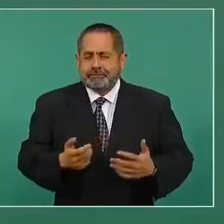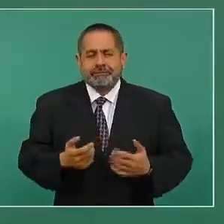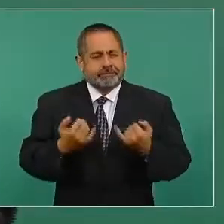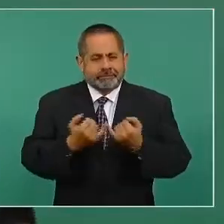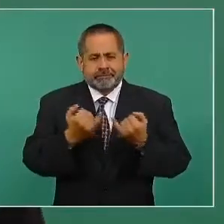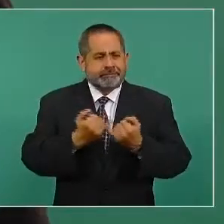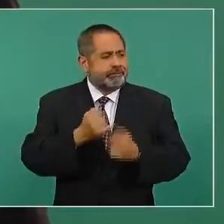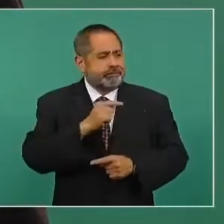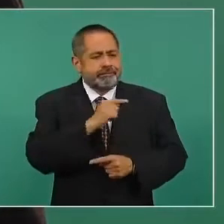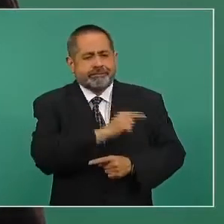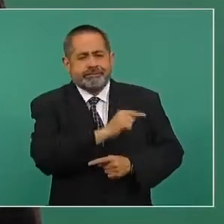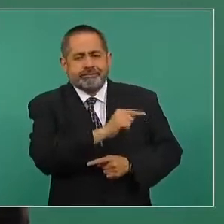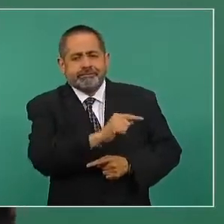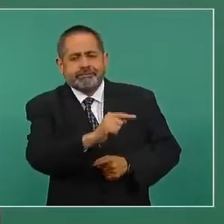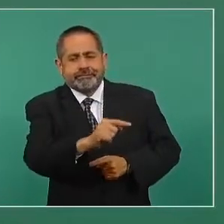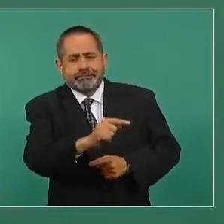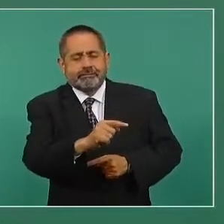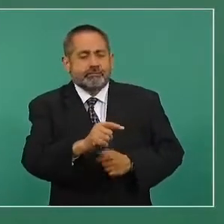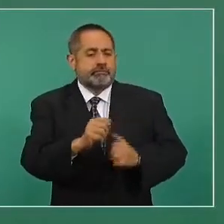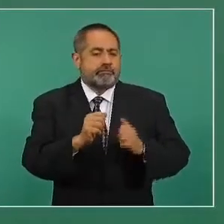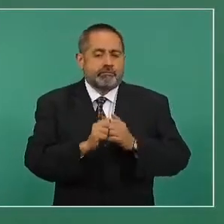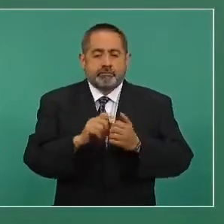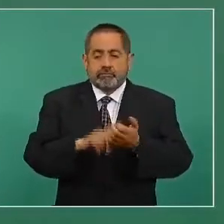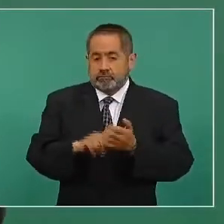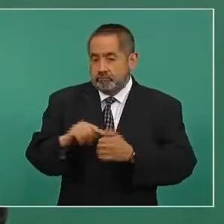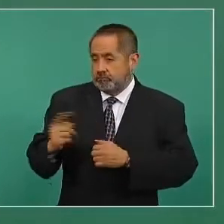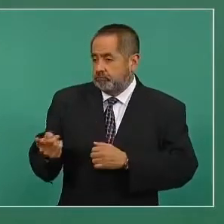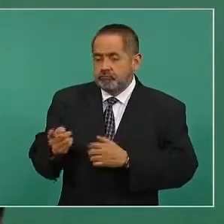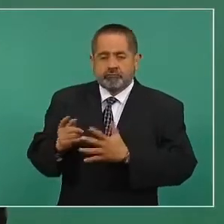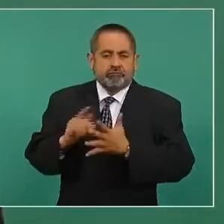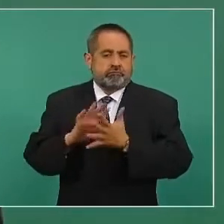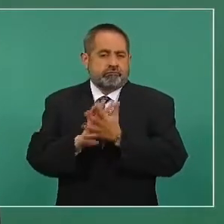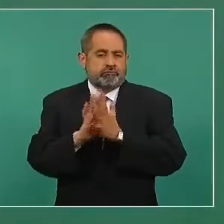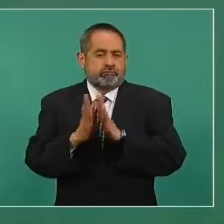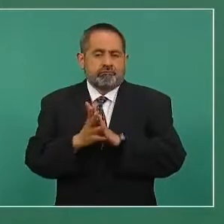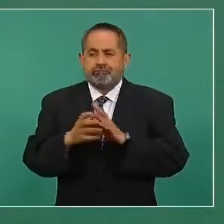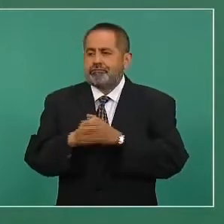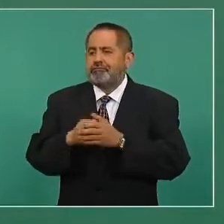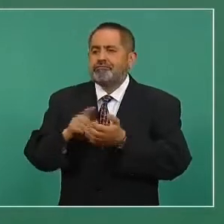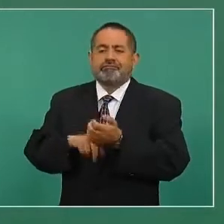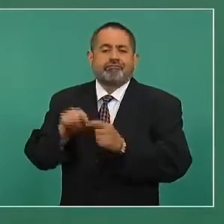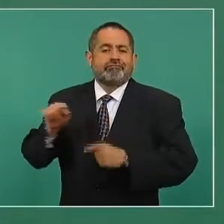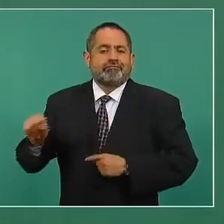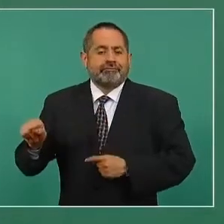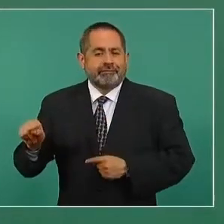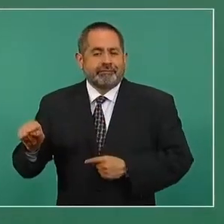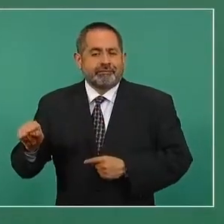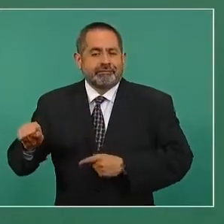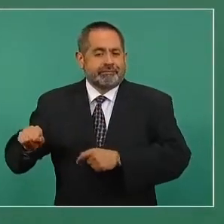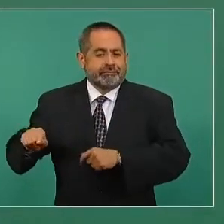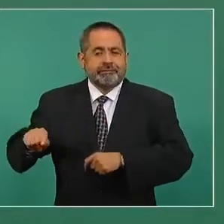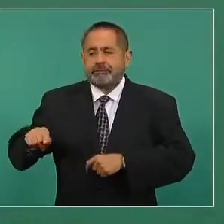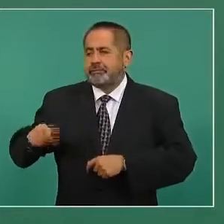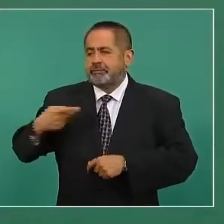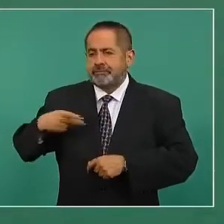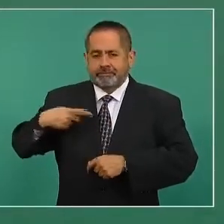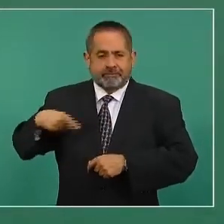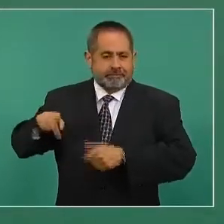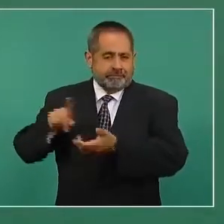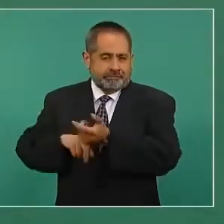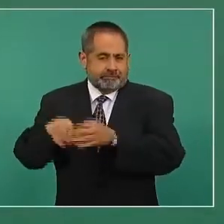con la complicidad de los gobernantes,